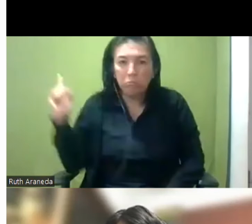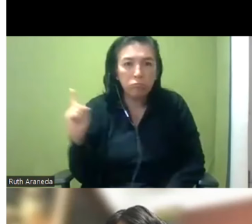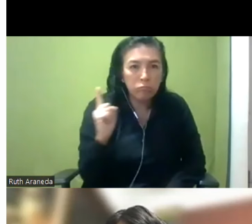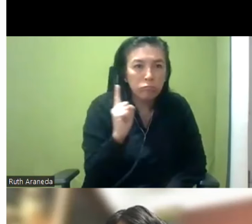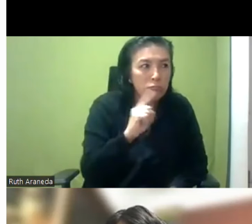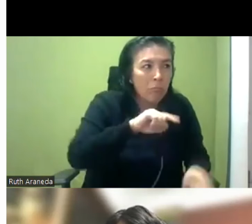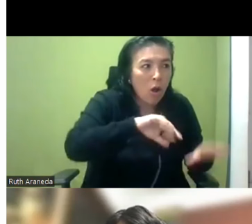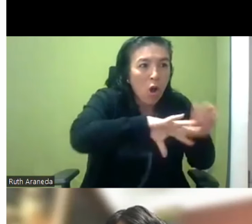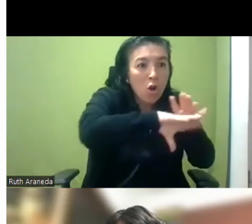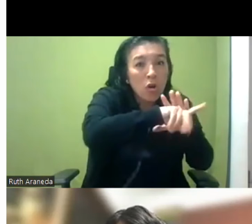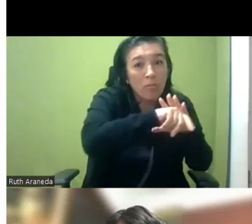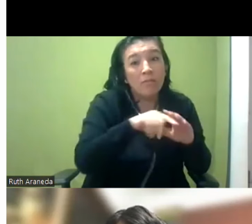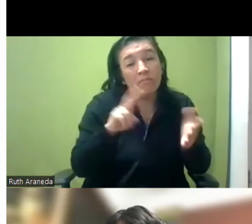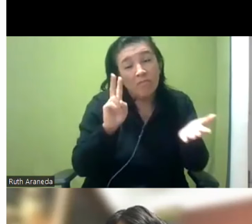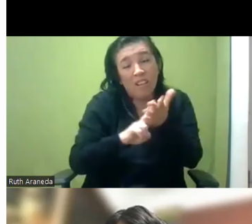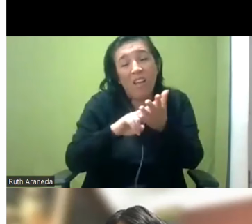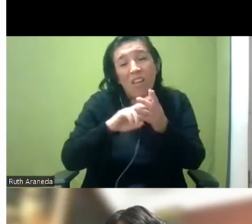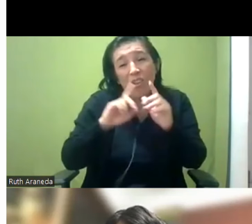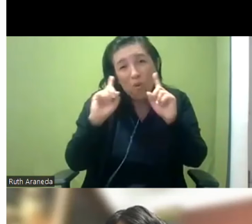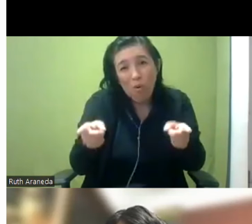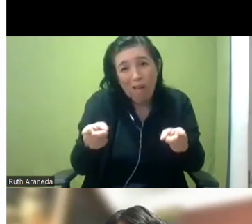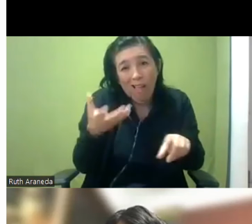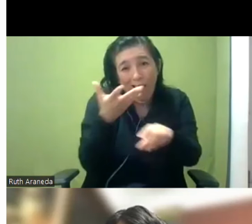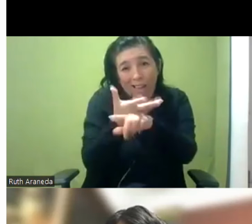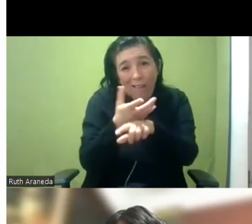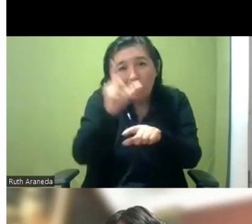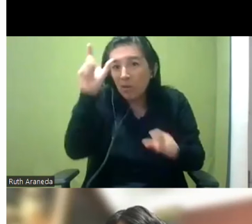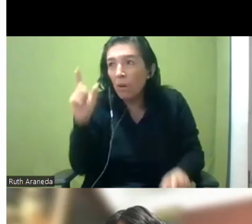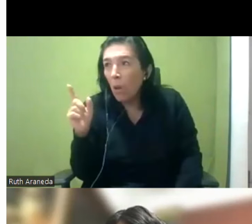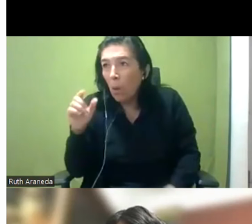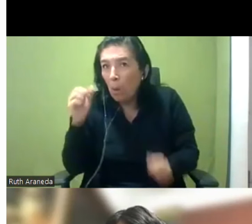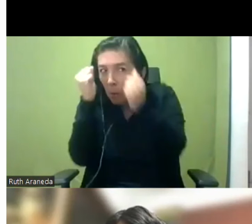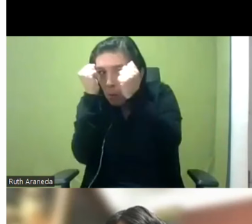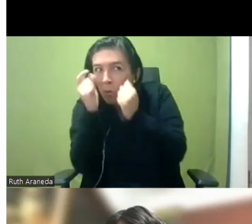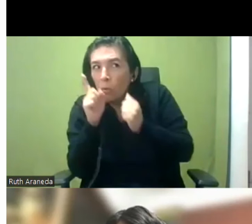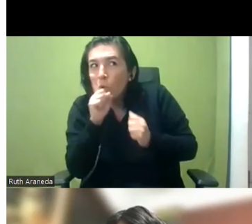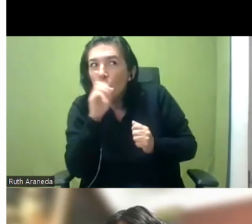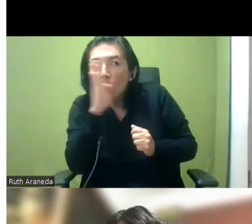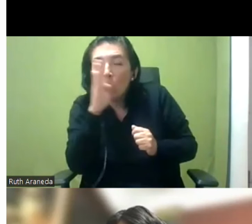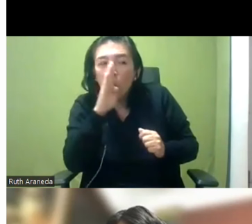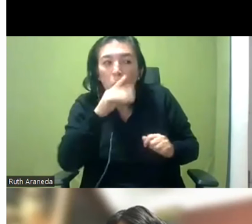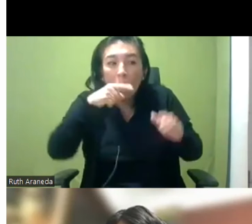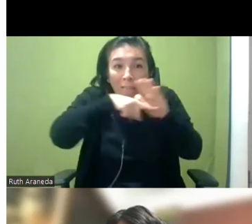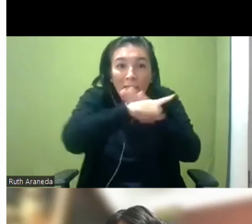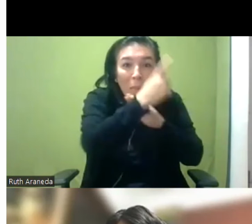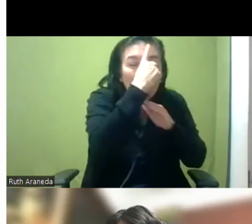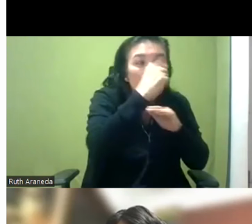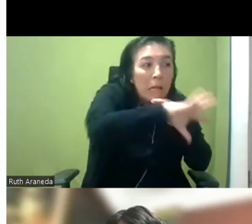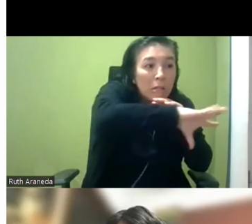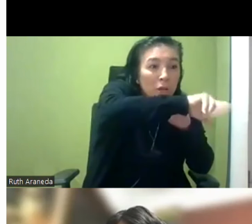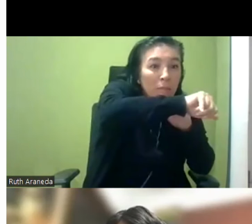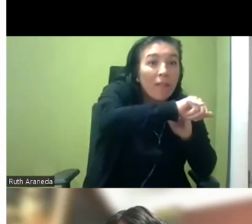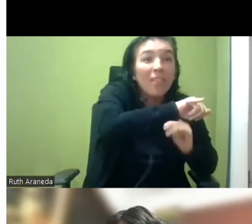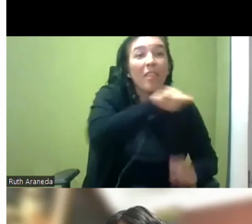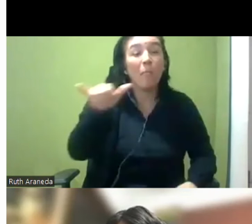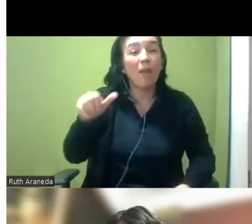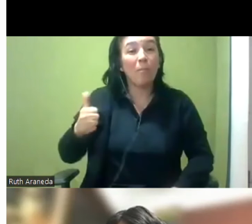desgraciadamente es una realidad, no ocurre todos los días, pero se da. La única forma de que Interpol